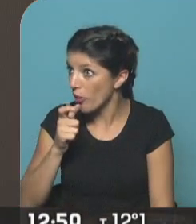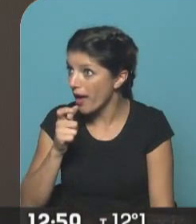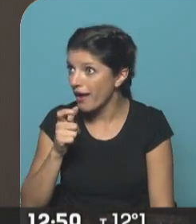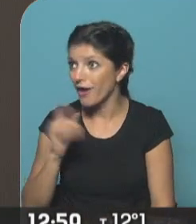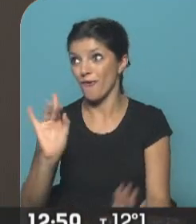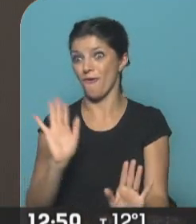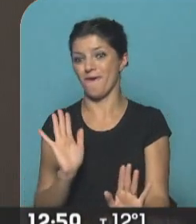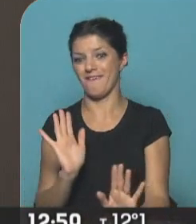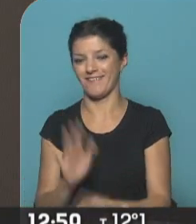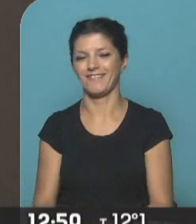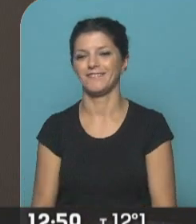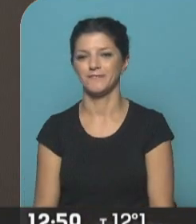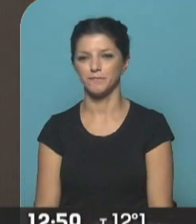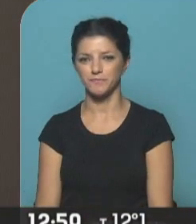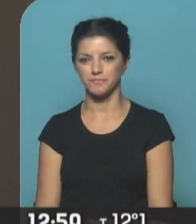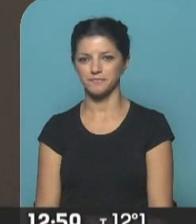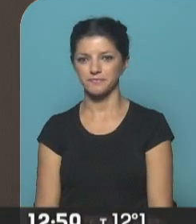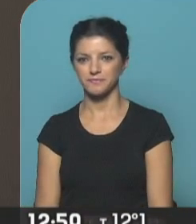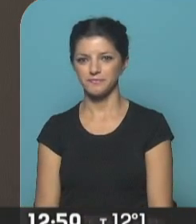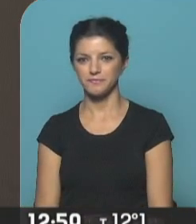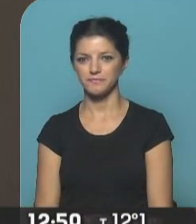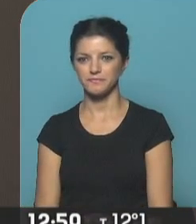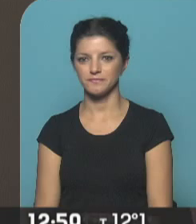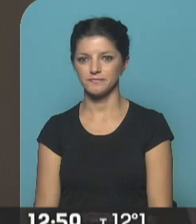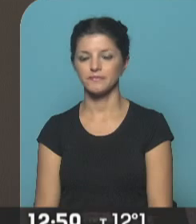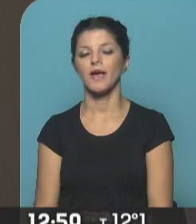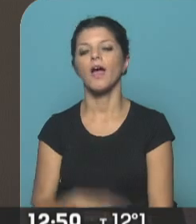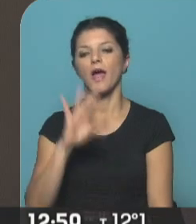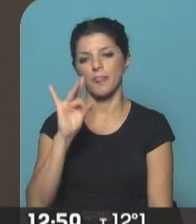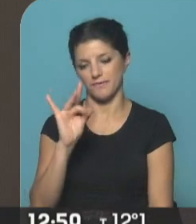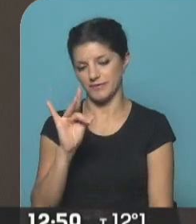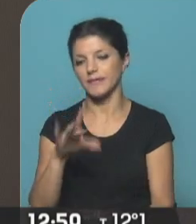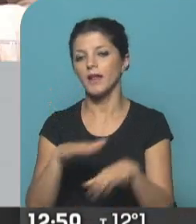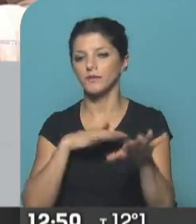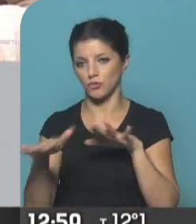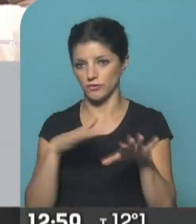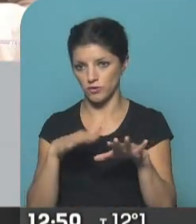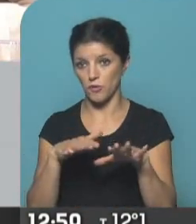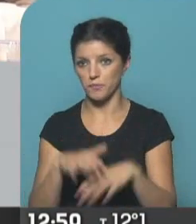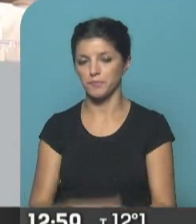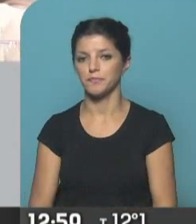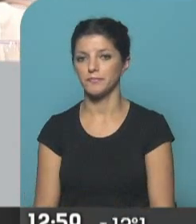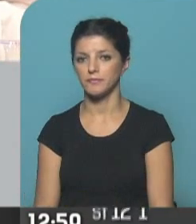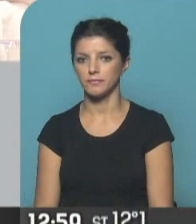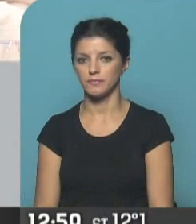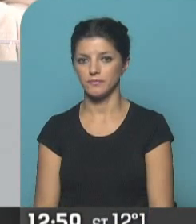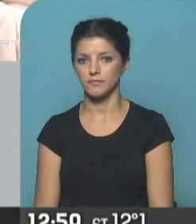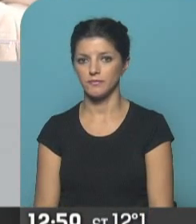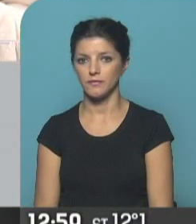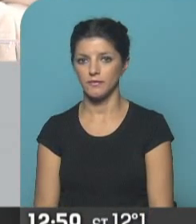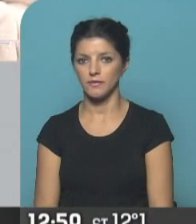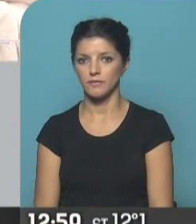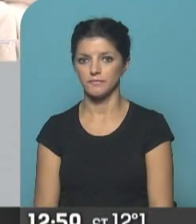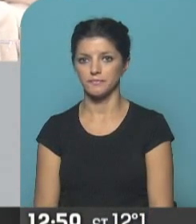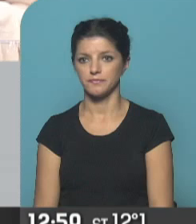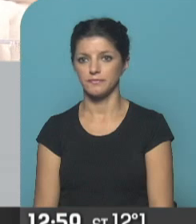Sí. No, digo, me parece que digamos, está compleja la situación por esta cuestión de que la